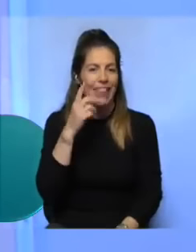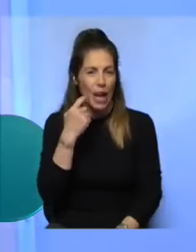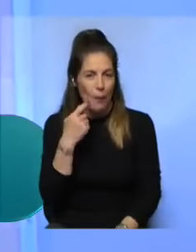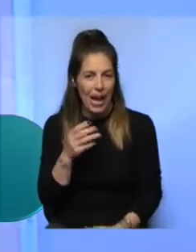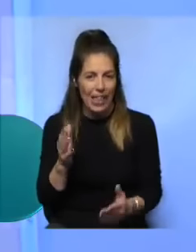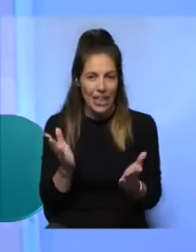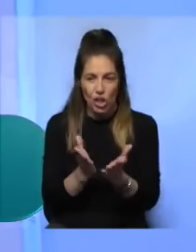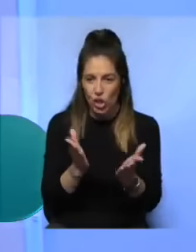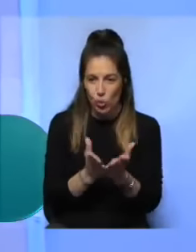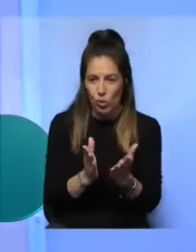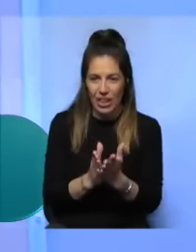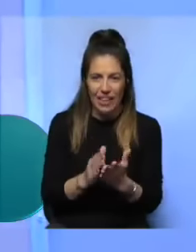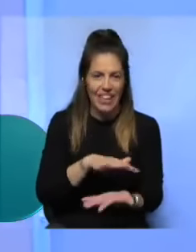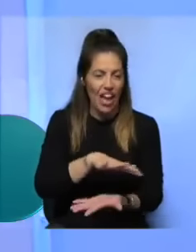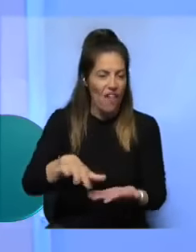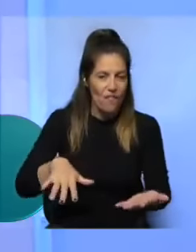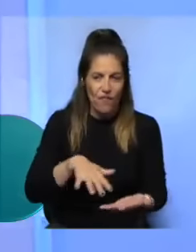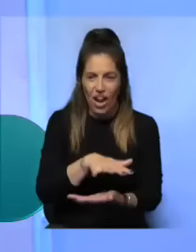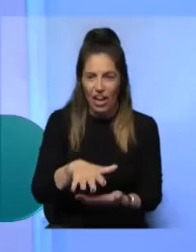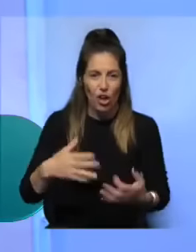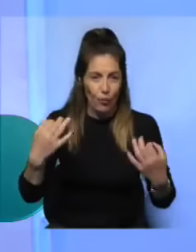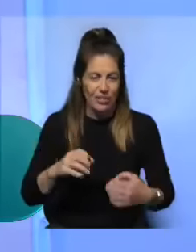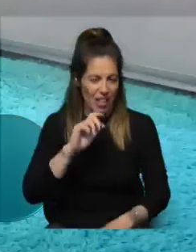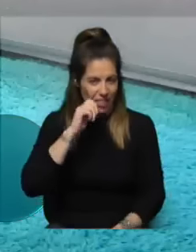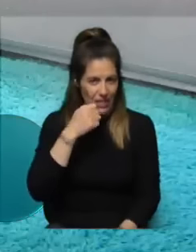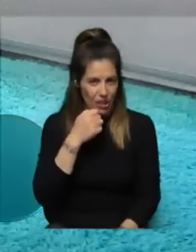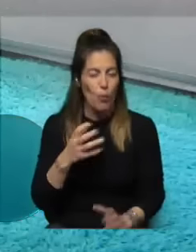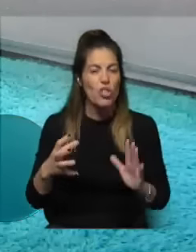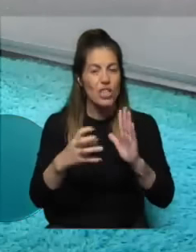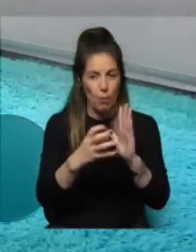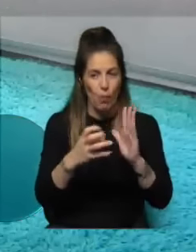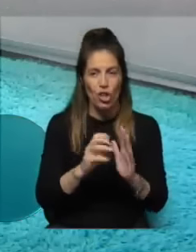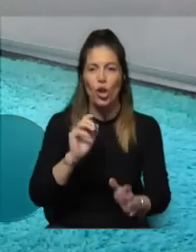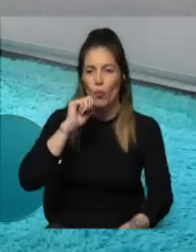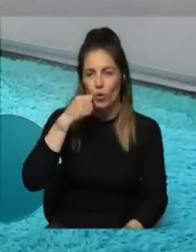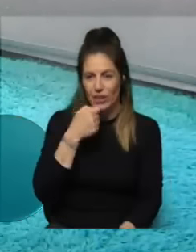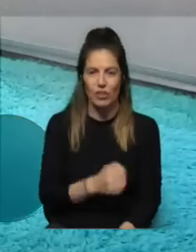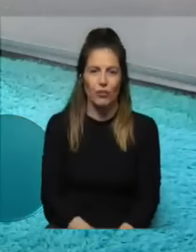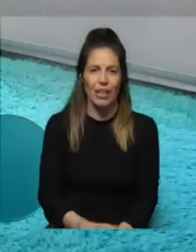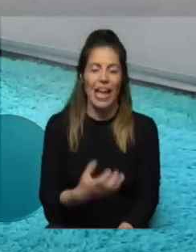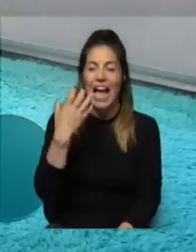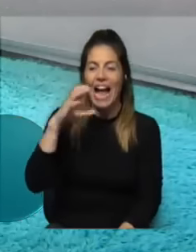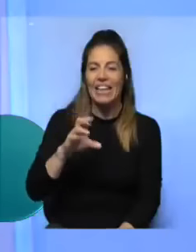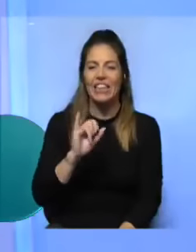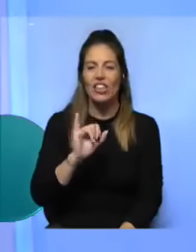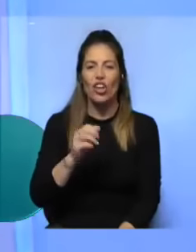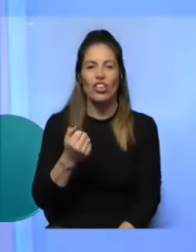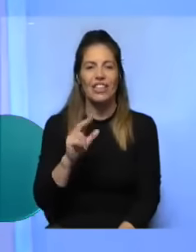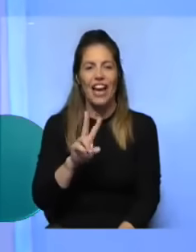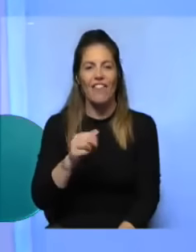el barrio. Va a estar lindo. Muy simbólico, muy va a estar lindo. Al grito de Yaba Yabadú.